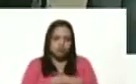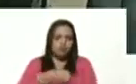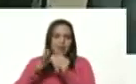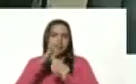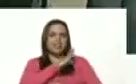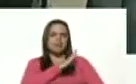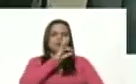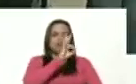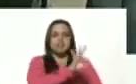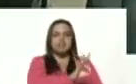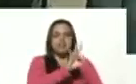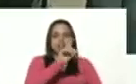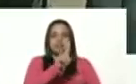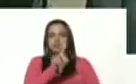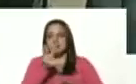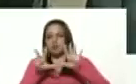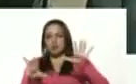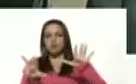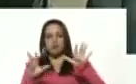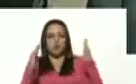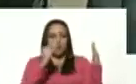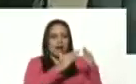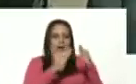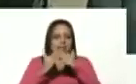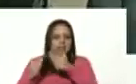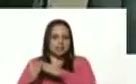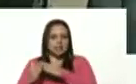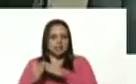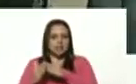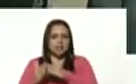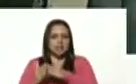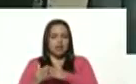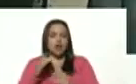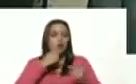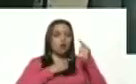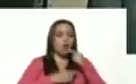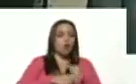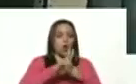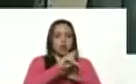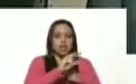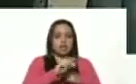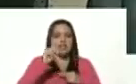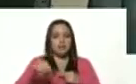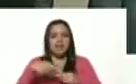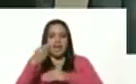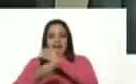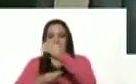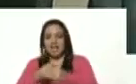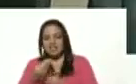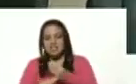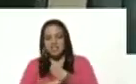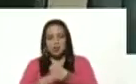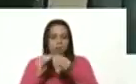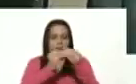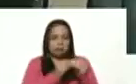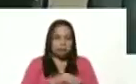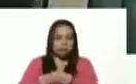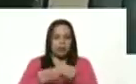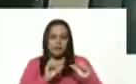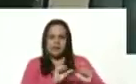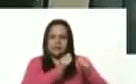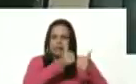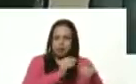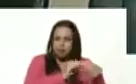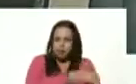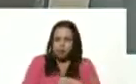tenemos 318 casas en gris y 180 en ejecución, presidente. No solamente nos quedamos ahí, sino que